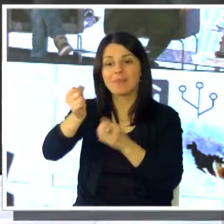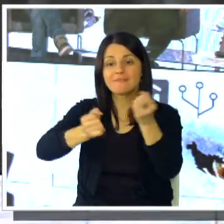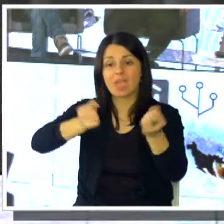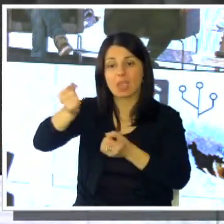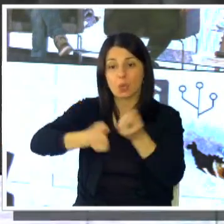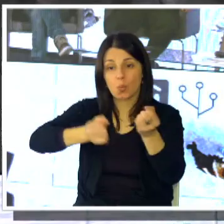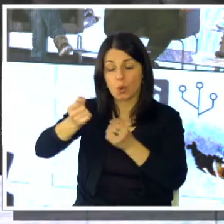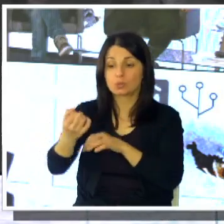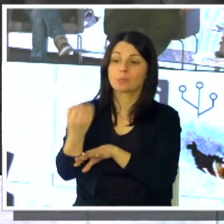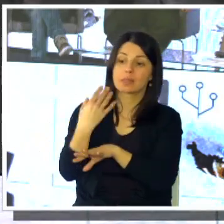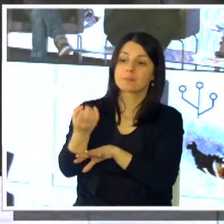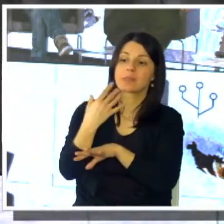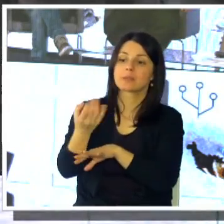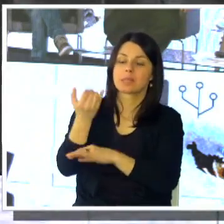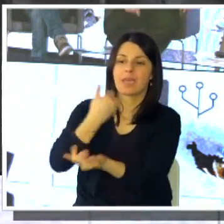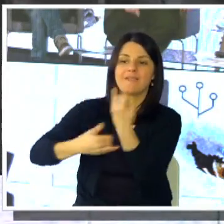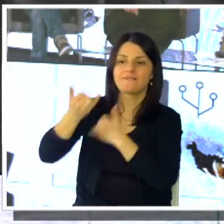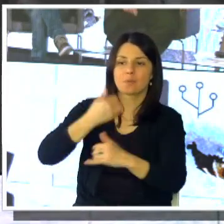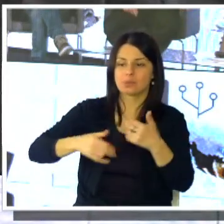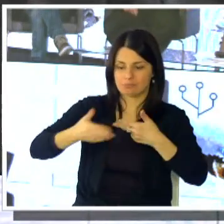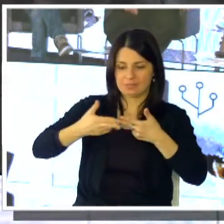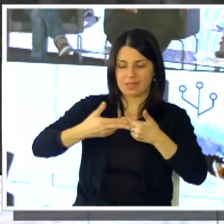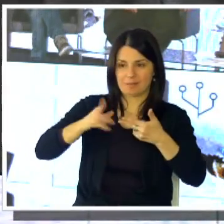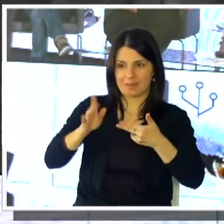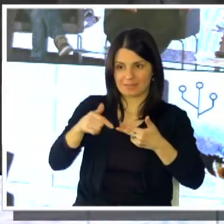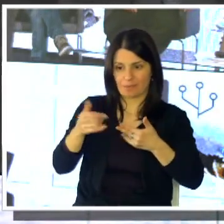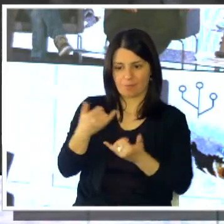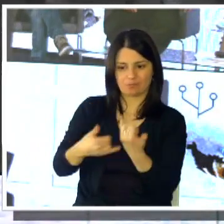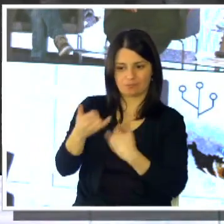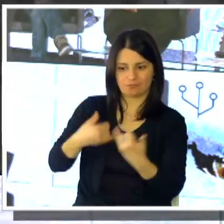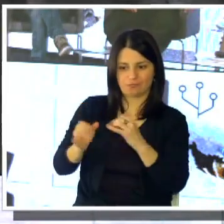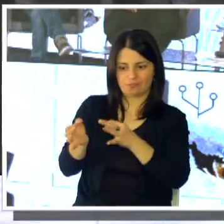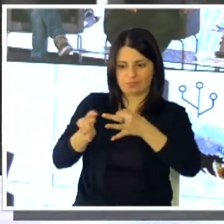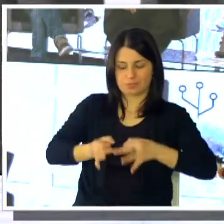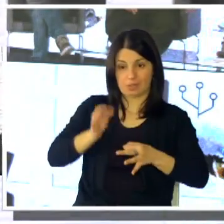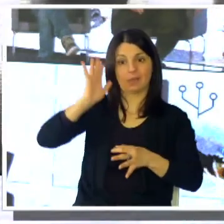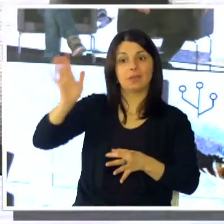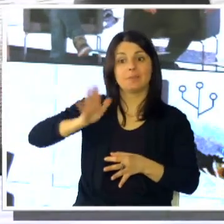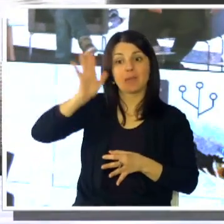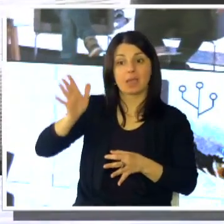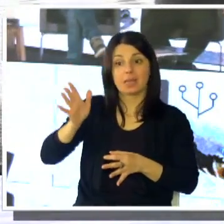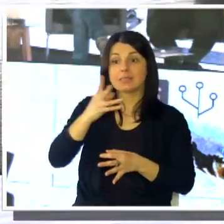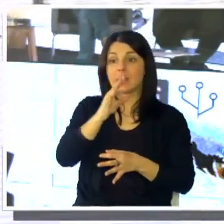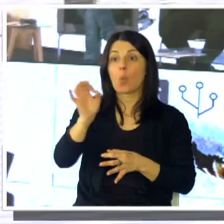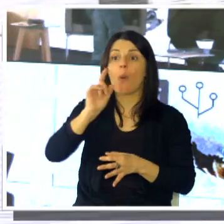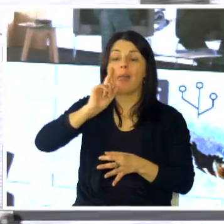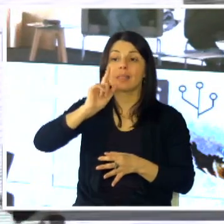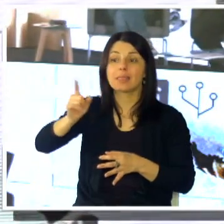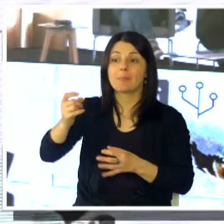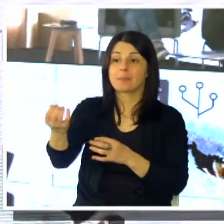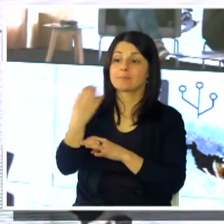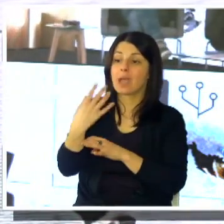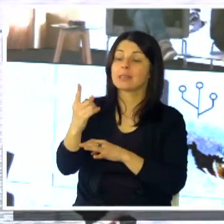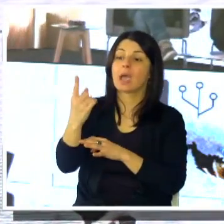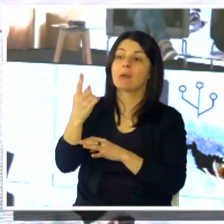vehículos enviando información a la plataforma. Imagínense si esos vehículos, 40.000, envían